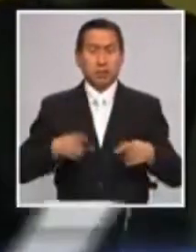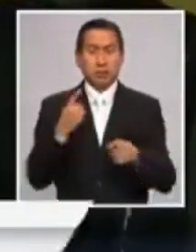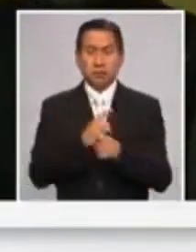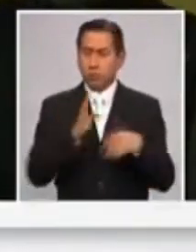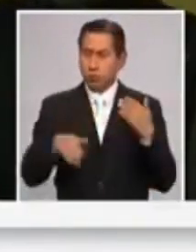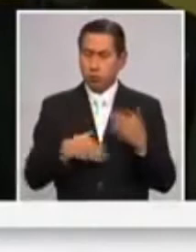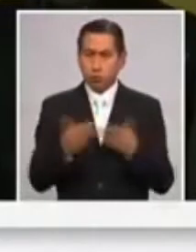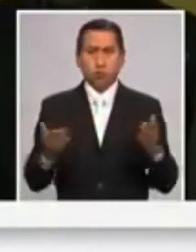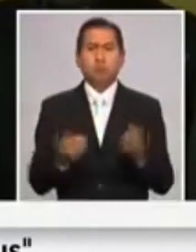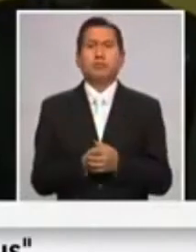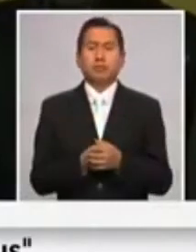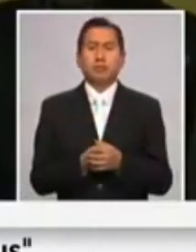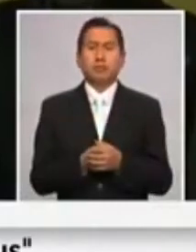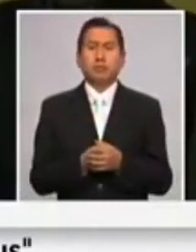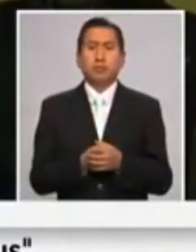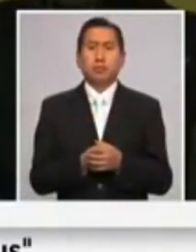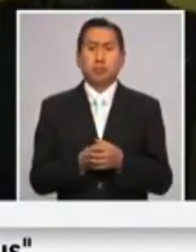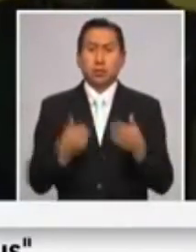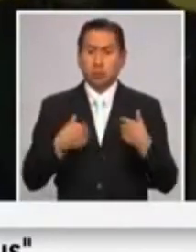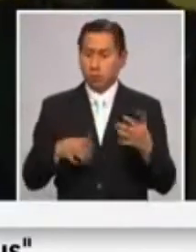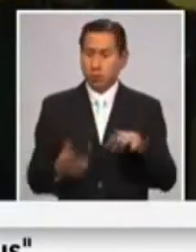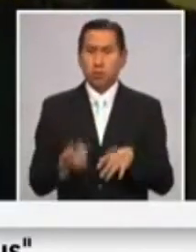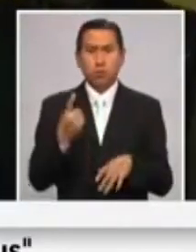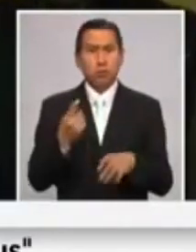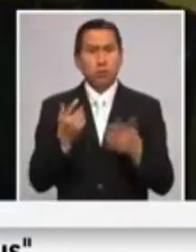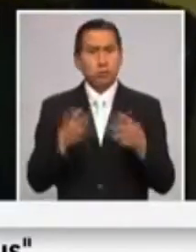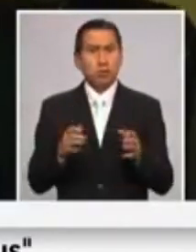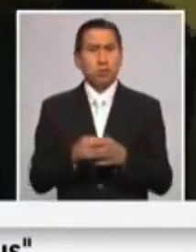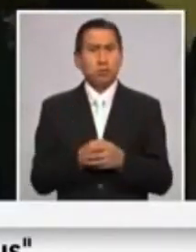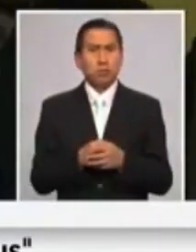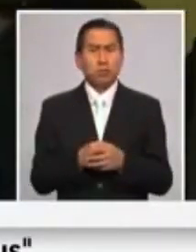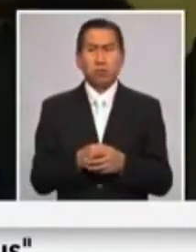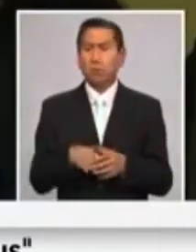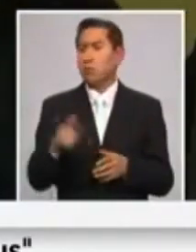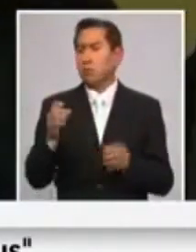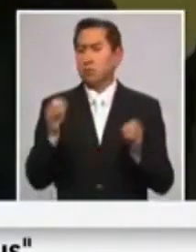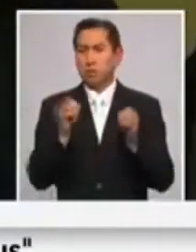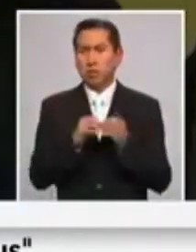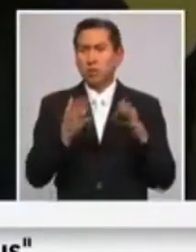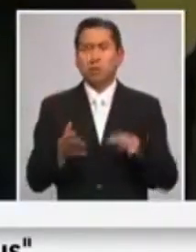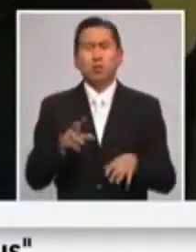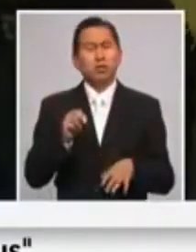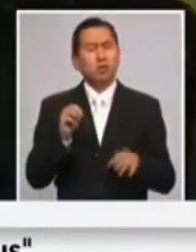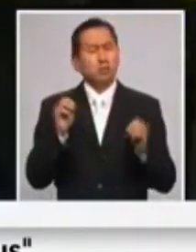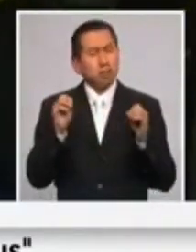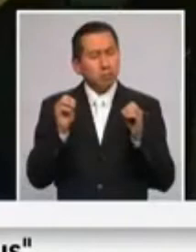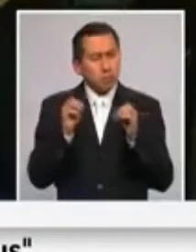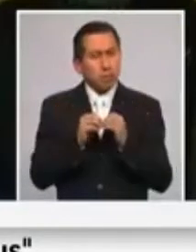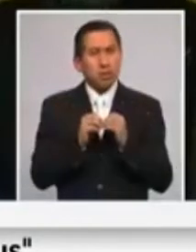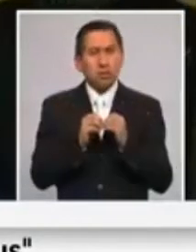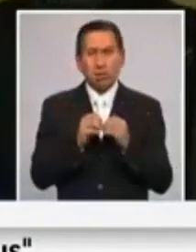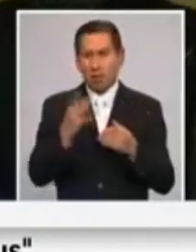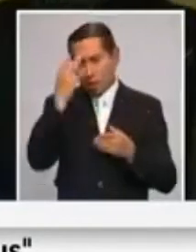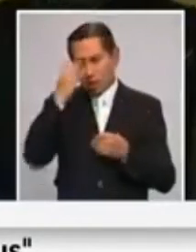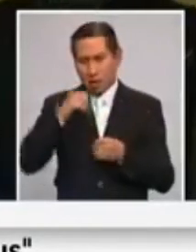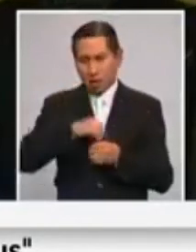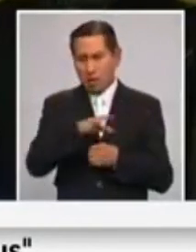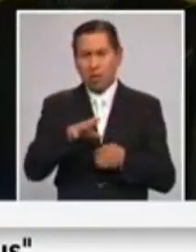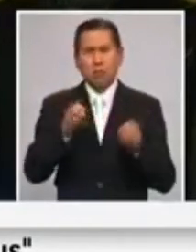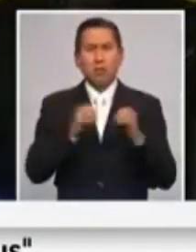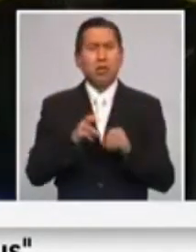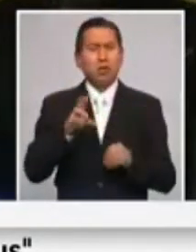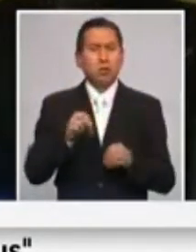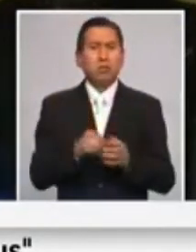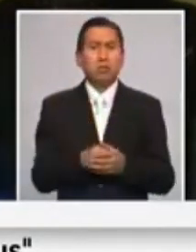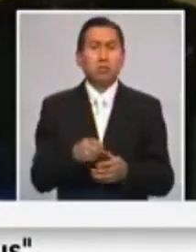todos. Ya tenemos un muerto, que no haya ningún muerto más, que no haya ningún infectado más. Se